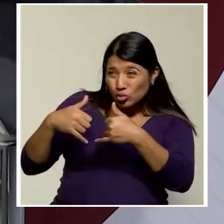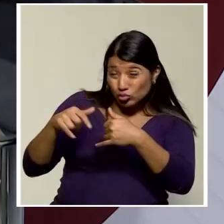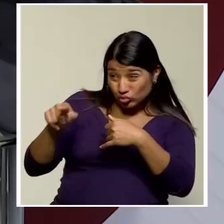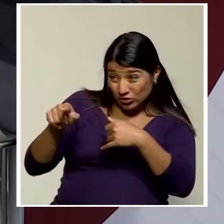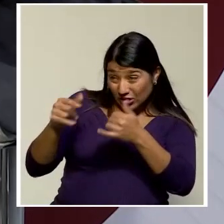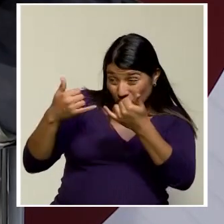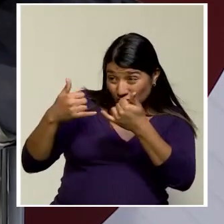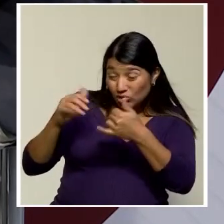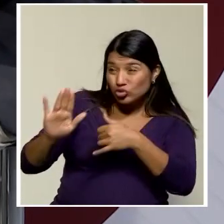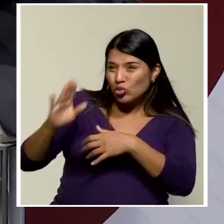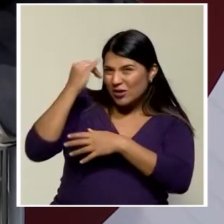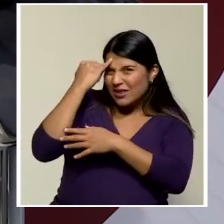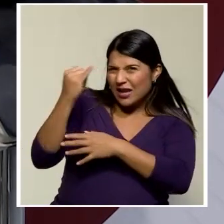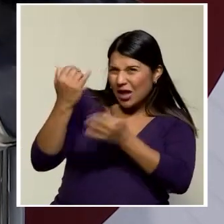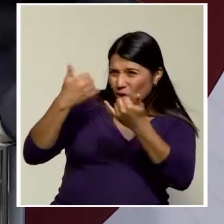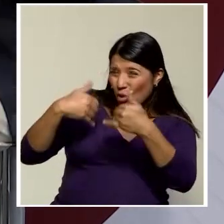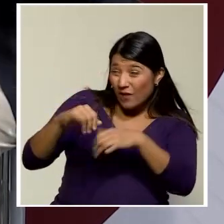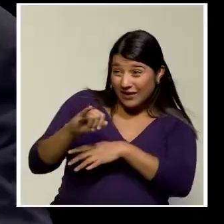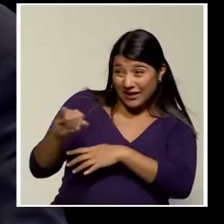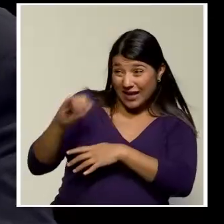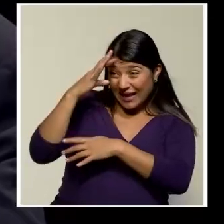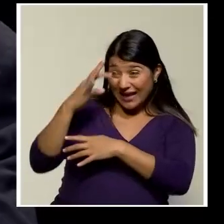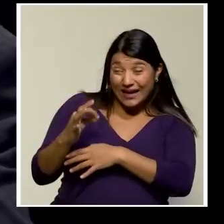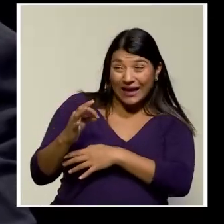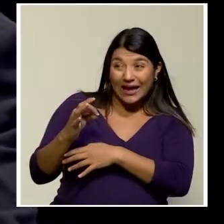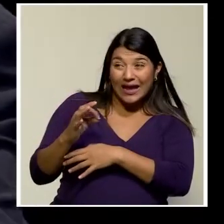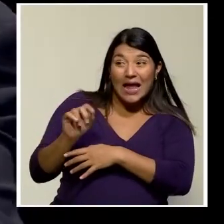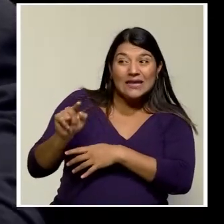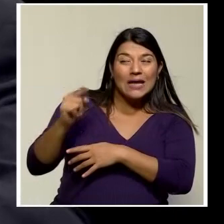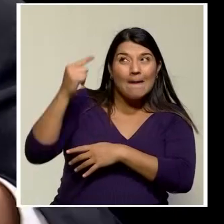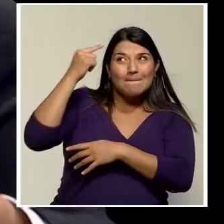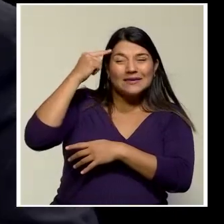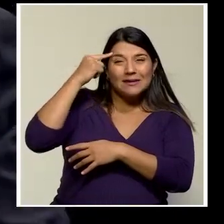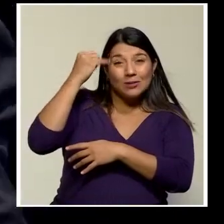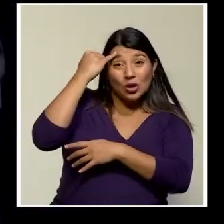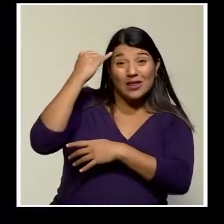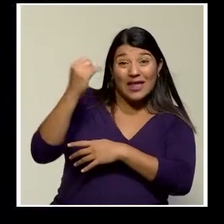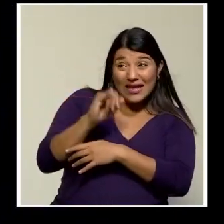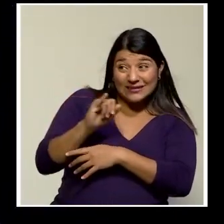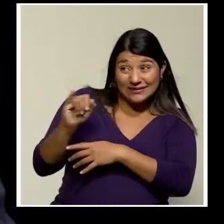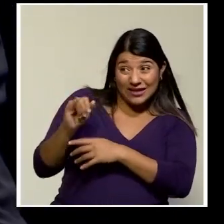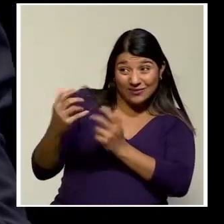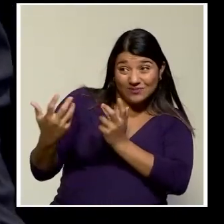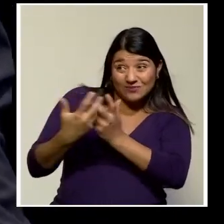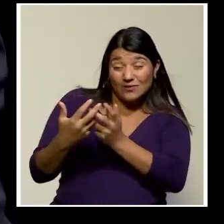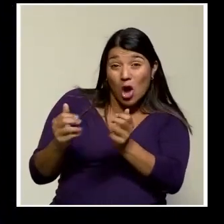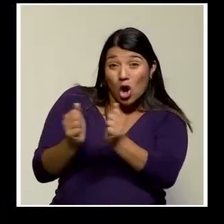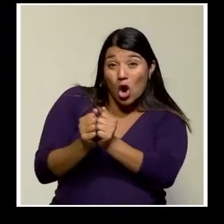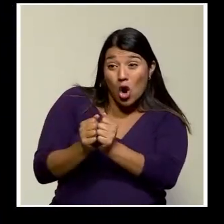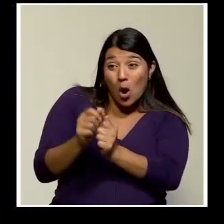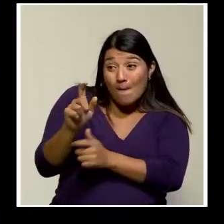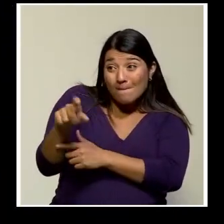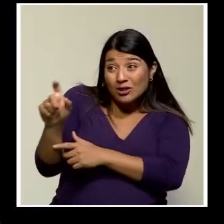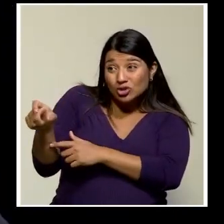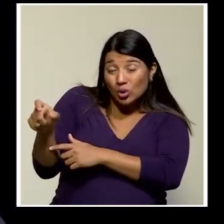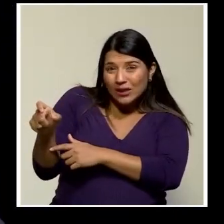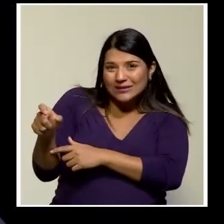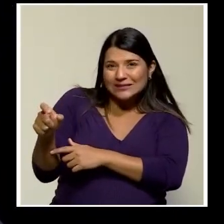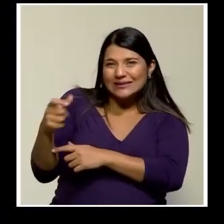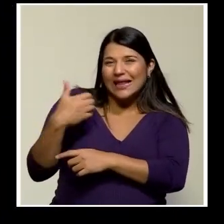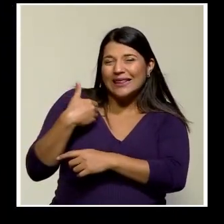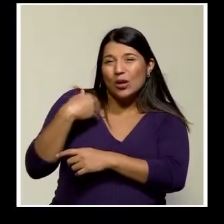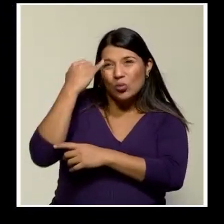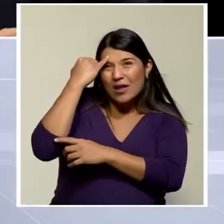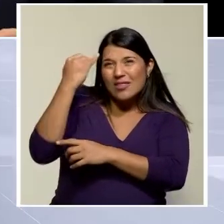izquierda. ¿Cree que ese discurso de izquierda es compatible con ese amplio sector del progresismo que a lo mejor no tiene una definición